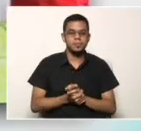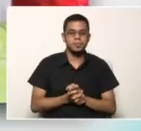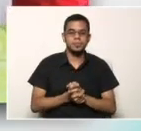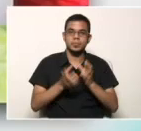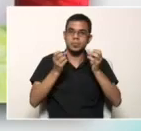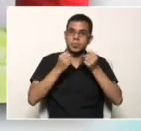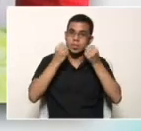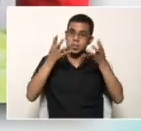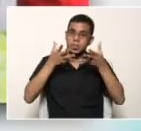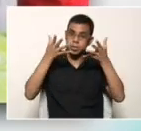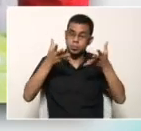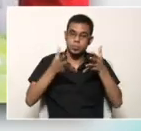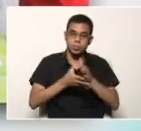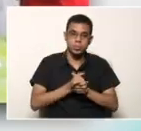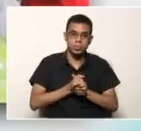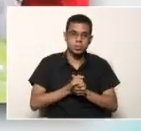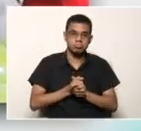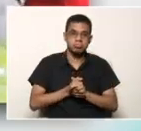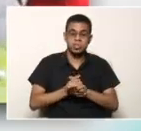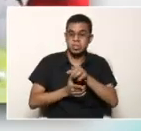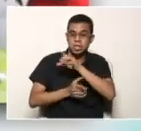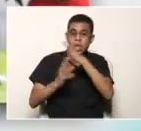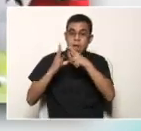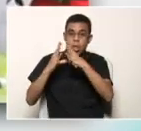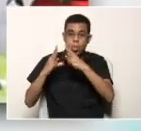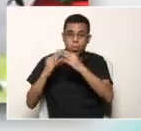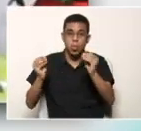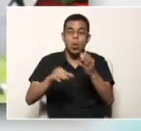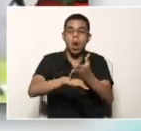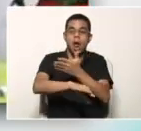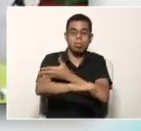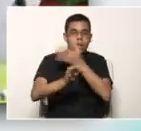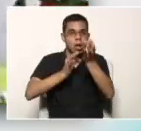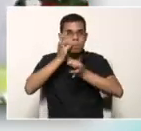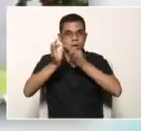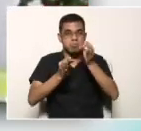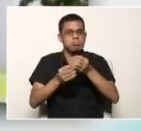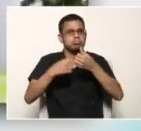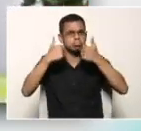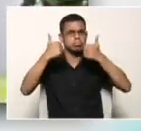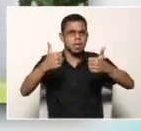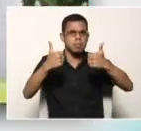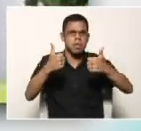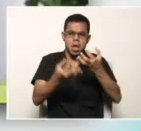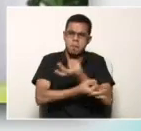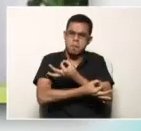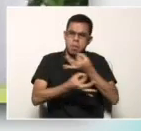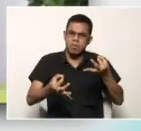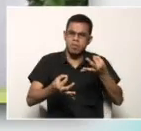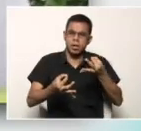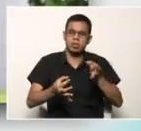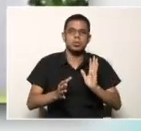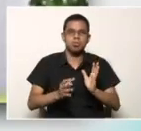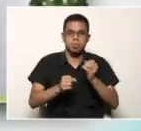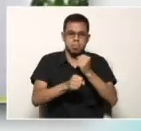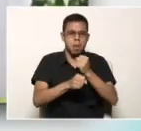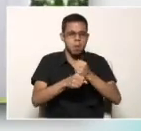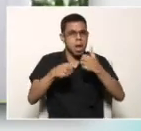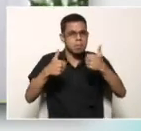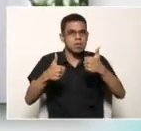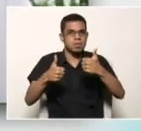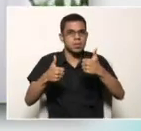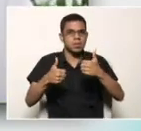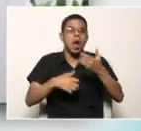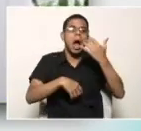monitor, ¿verdad? Puede pedírselo a su vecino, si su vecino tiene un monitor, bueno, se lo pide prestado de manera de conectarlo a la